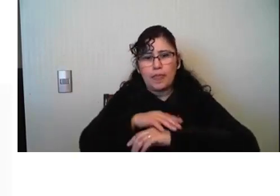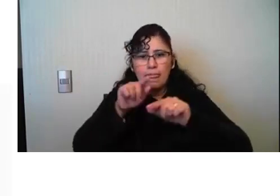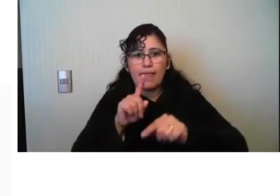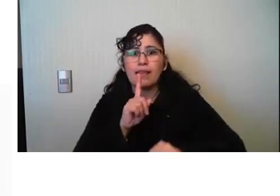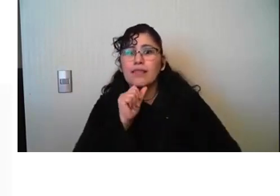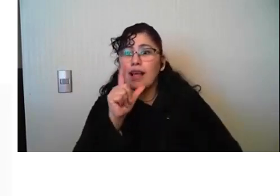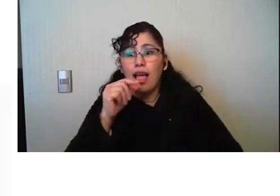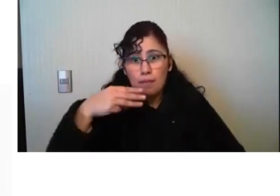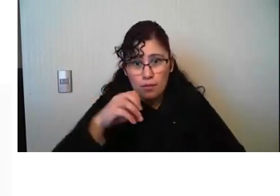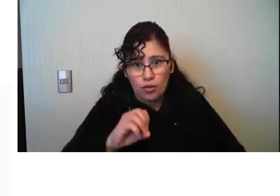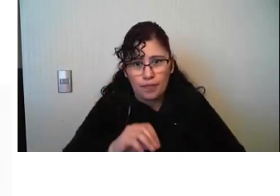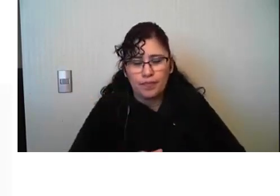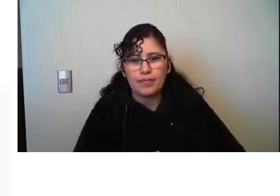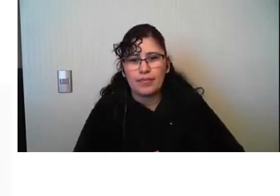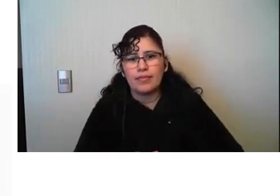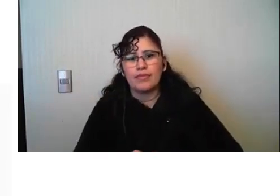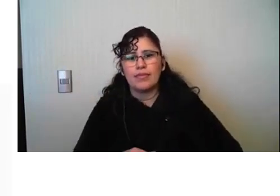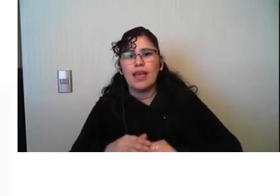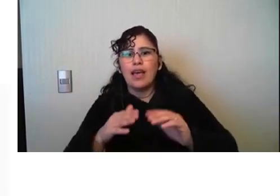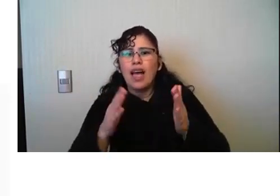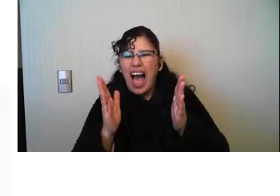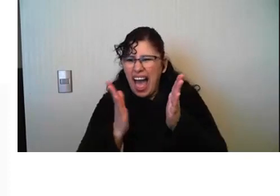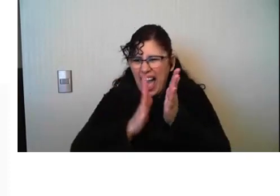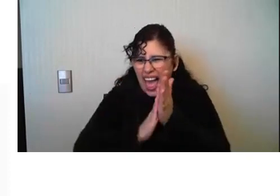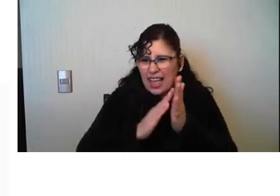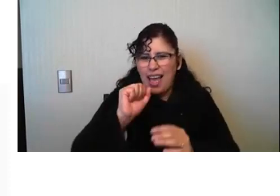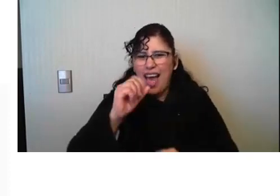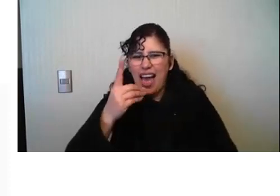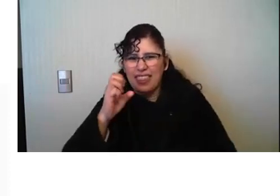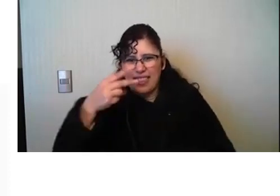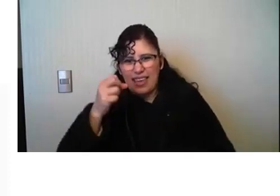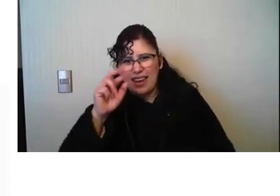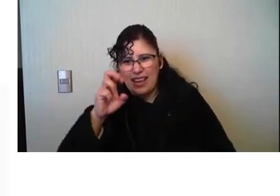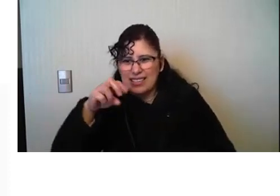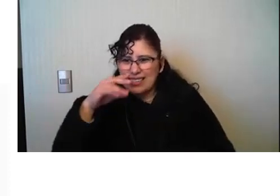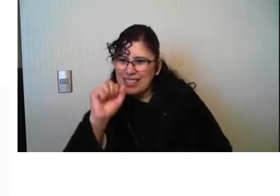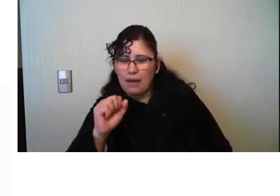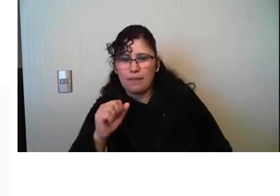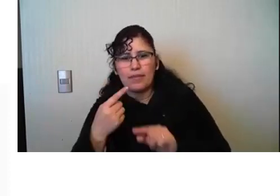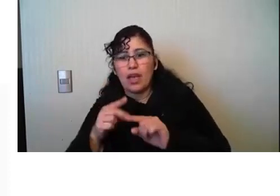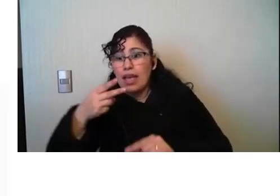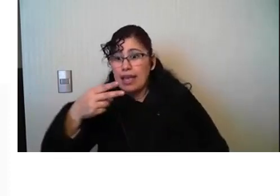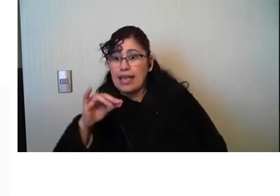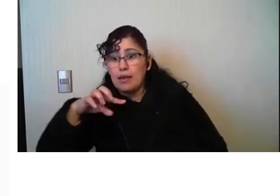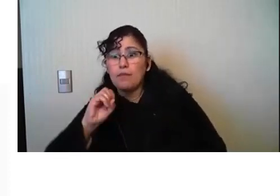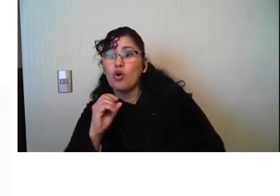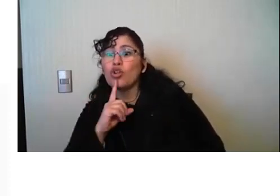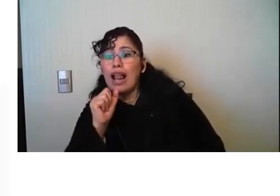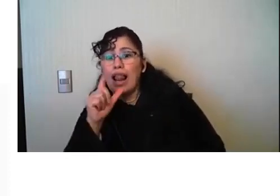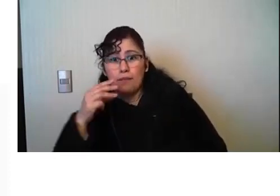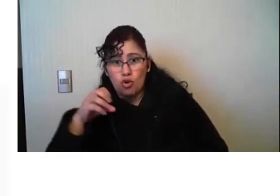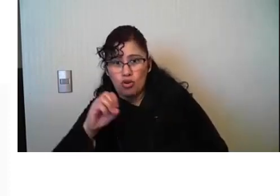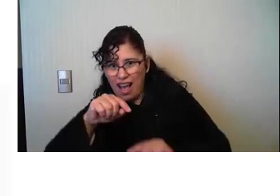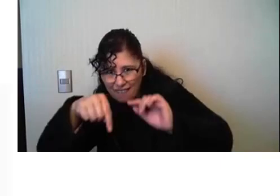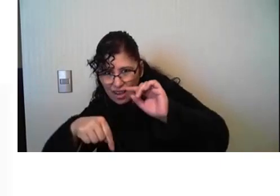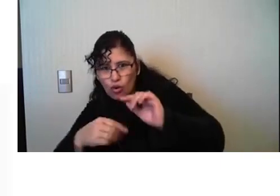intertalámica, hipotálamo, y aquí está la glándula pineal con